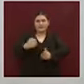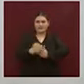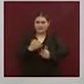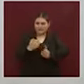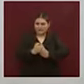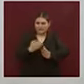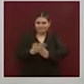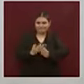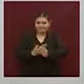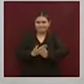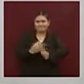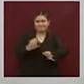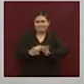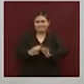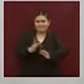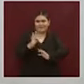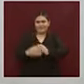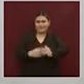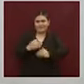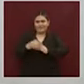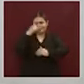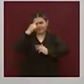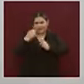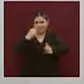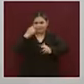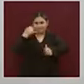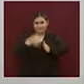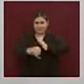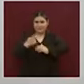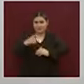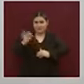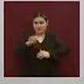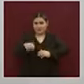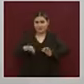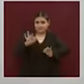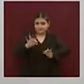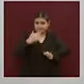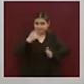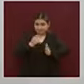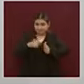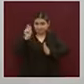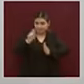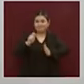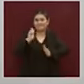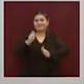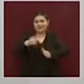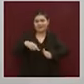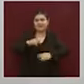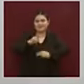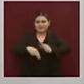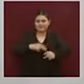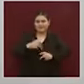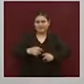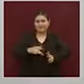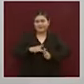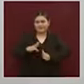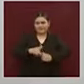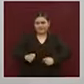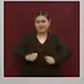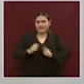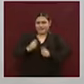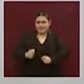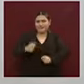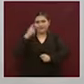expedientes están en ese momento en proceso de revisión. Pero si se acredita, se